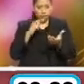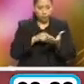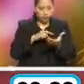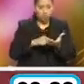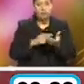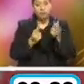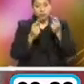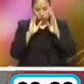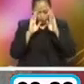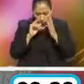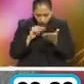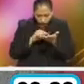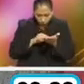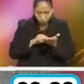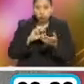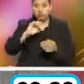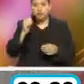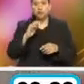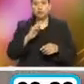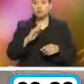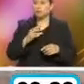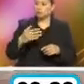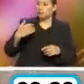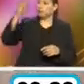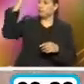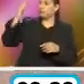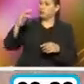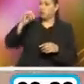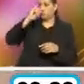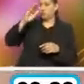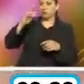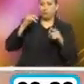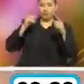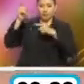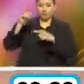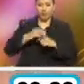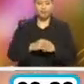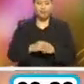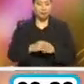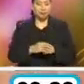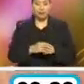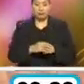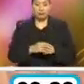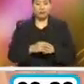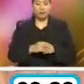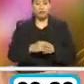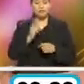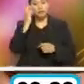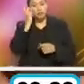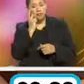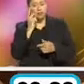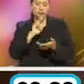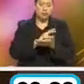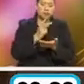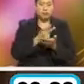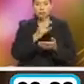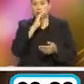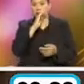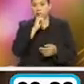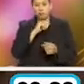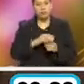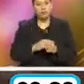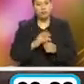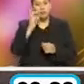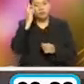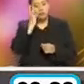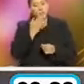ensimisman muchísimo, hay otros que se vuelven más agresivos, ¿no? Hay mucho insomnio, curiosamente, no